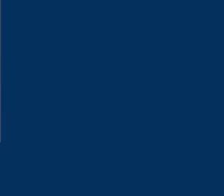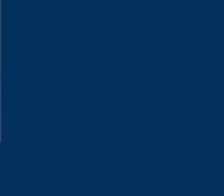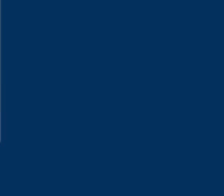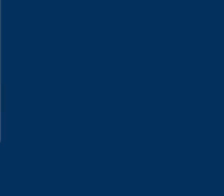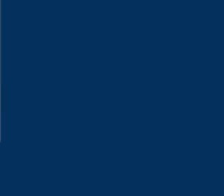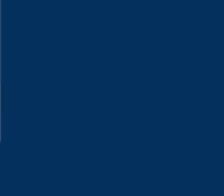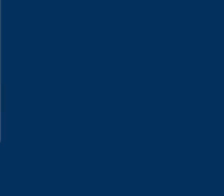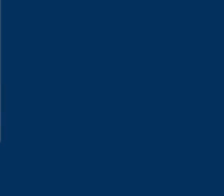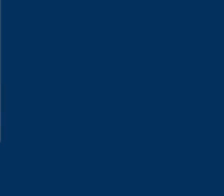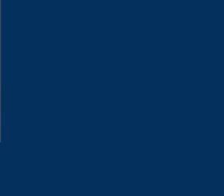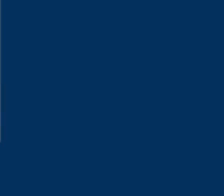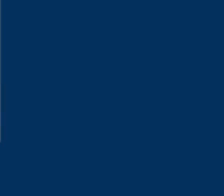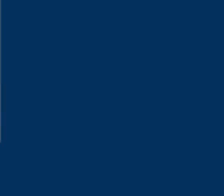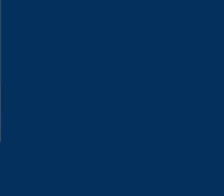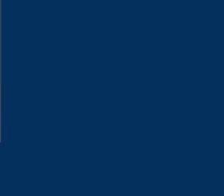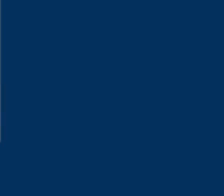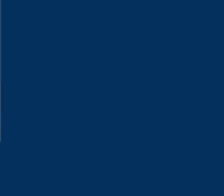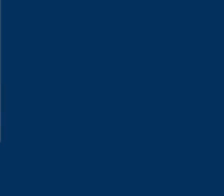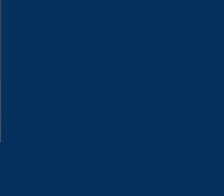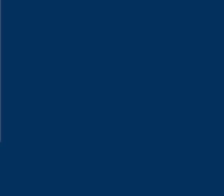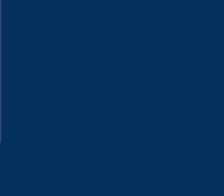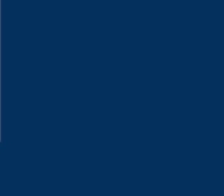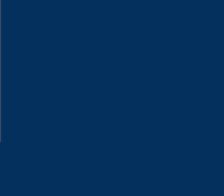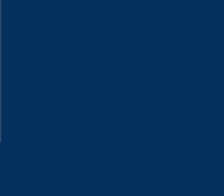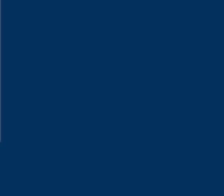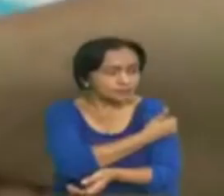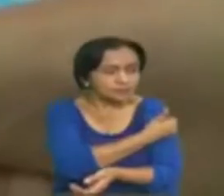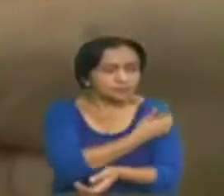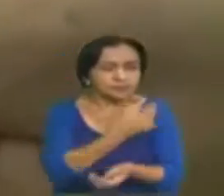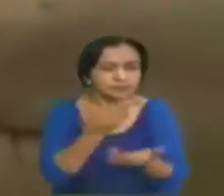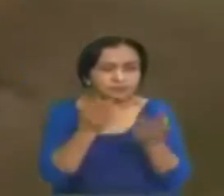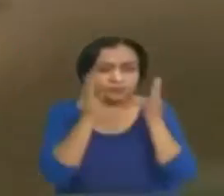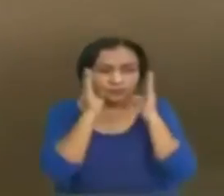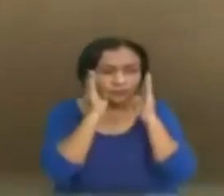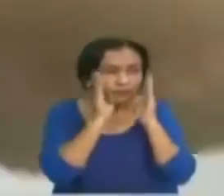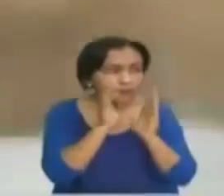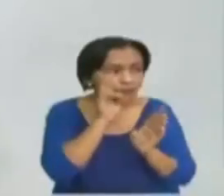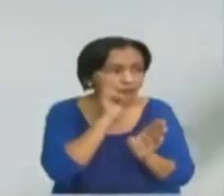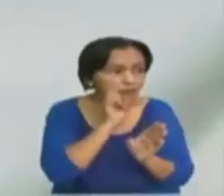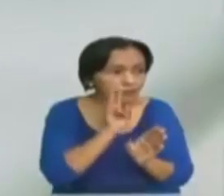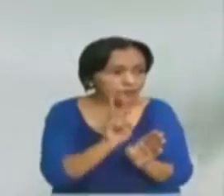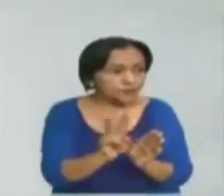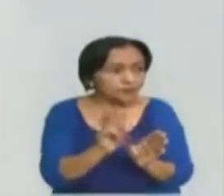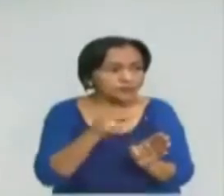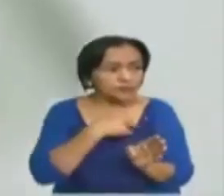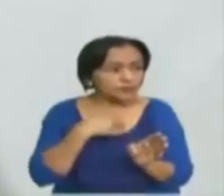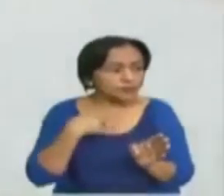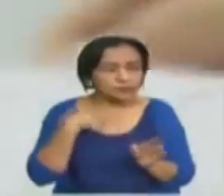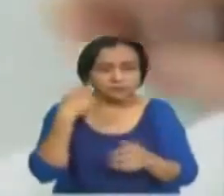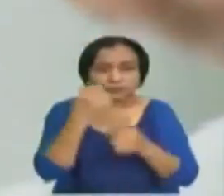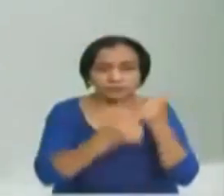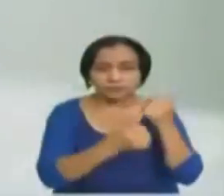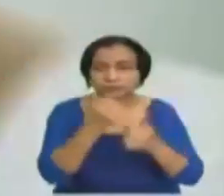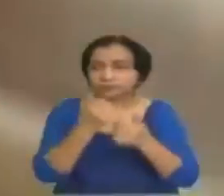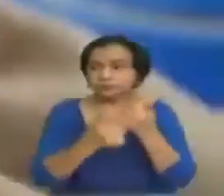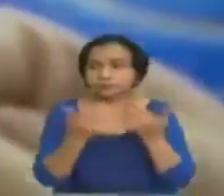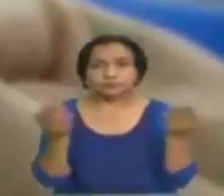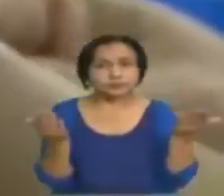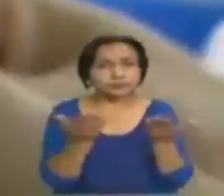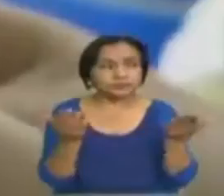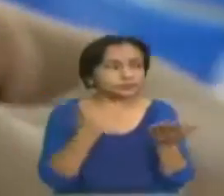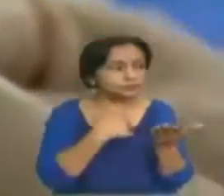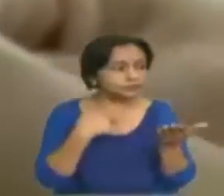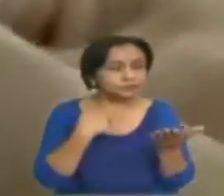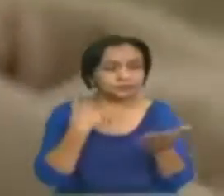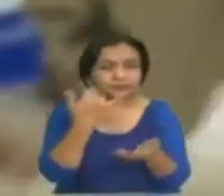María de Pantama, en los centros de salud, segunda, 8 de la mañana. Huihuilí de Jinotega, Hospital Primario Jorge